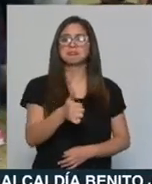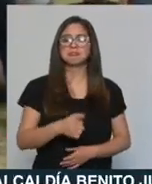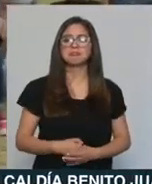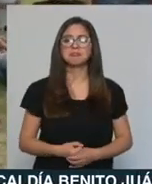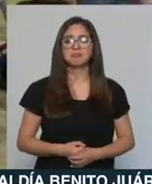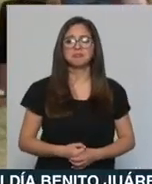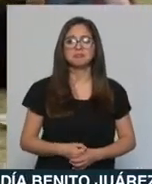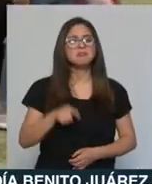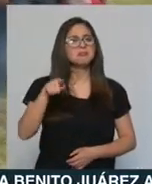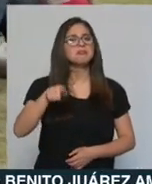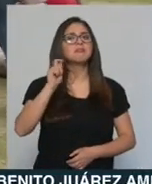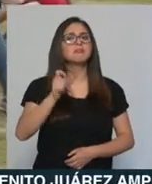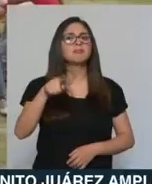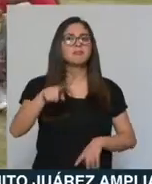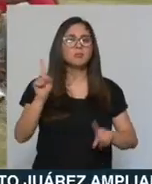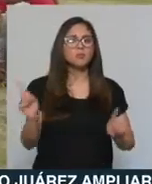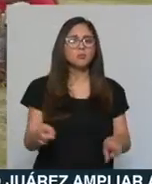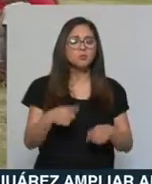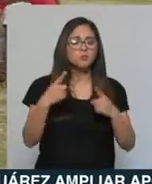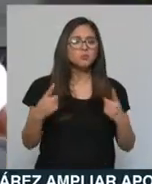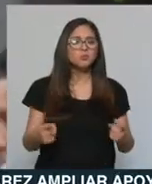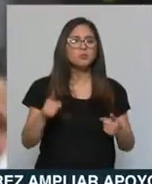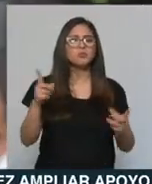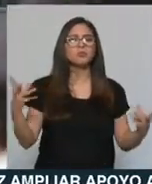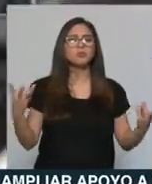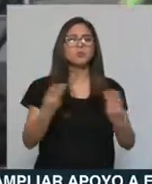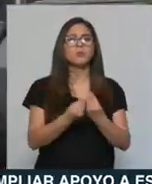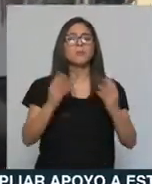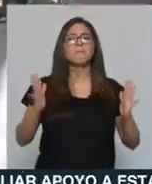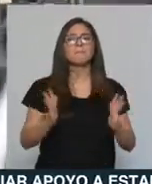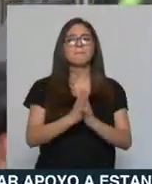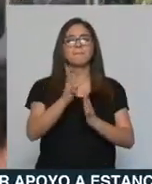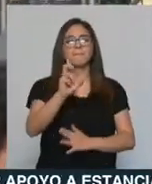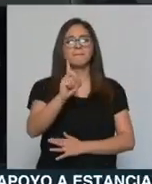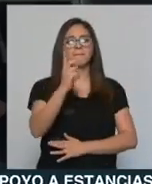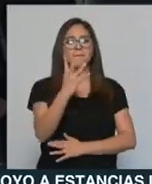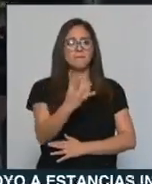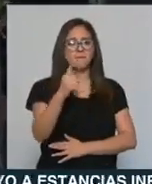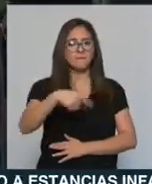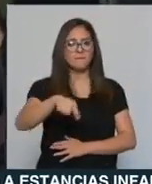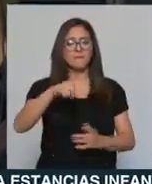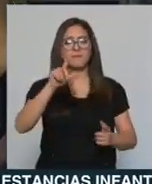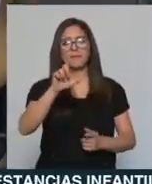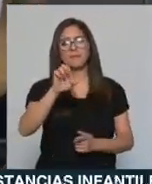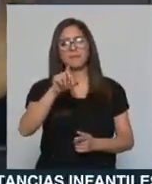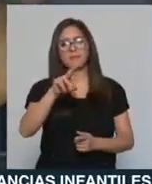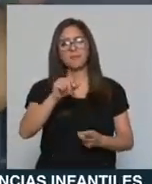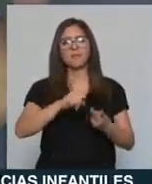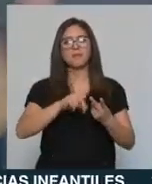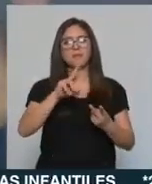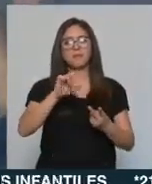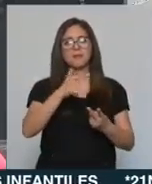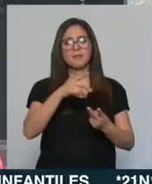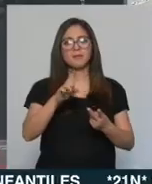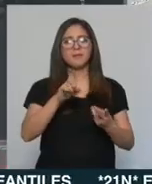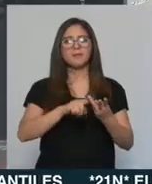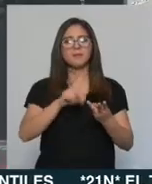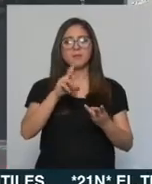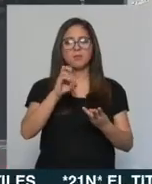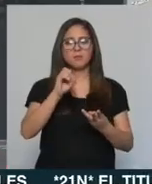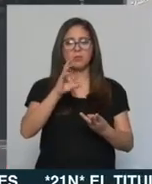actividad, la música no pudo faltar, porque participaron 34 bandas de música electrónica, reggae y rock.